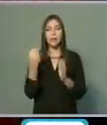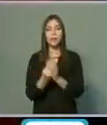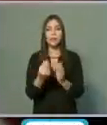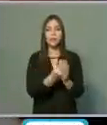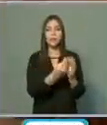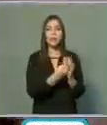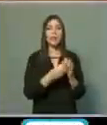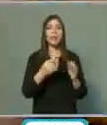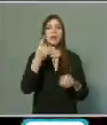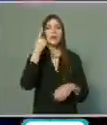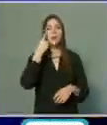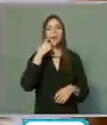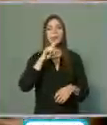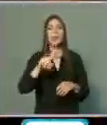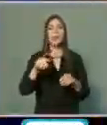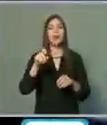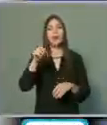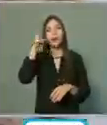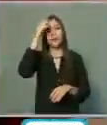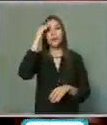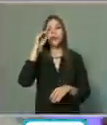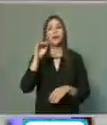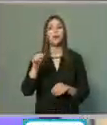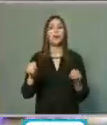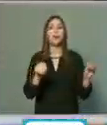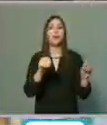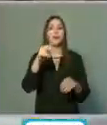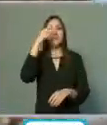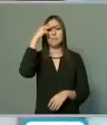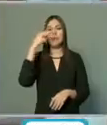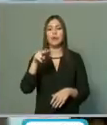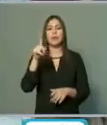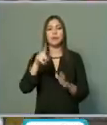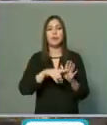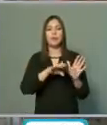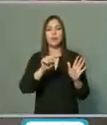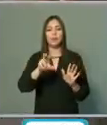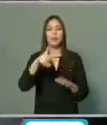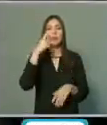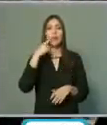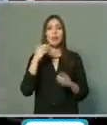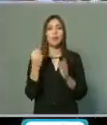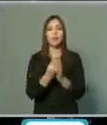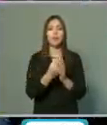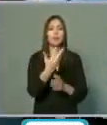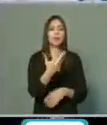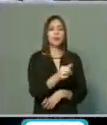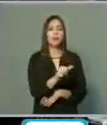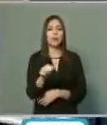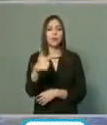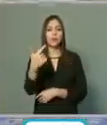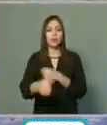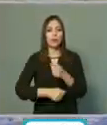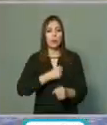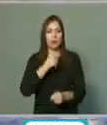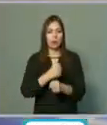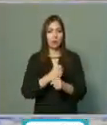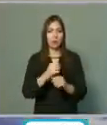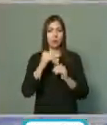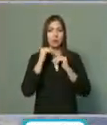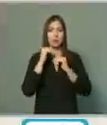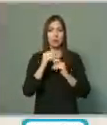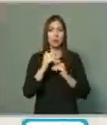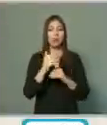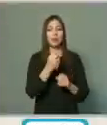de un Movimiento México 68. Los talleres están dirigidos a niños de 5 a 12 años de edad. El cupo es limitado